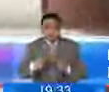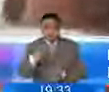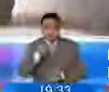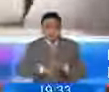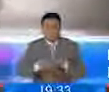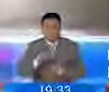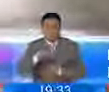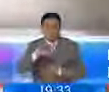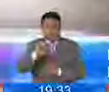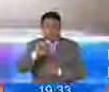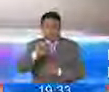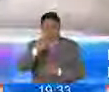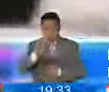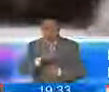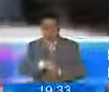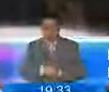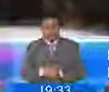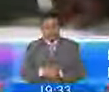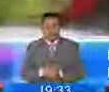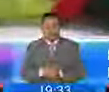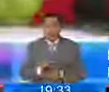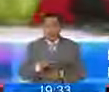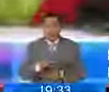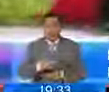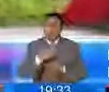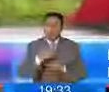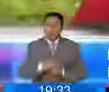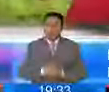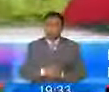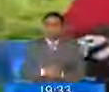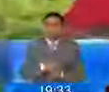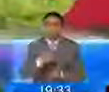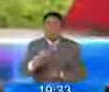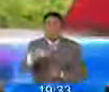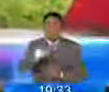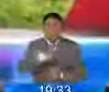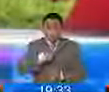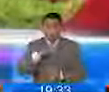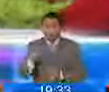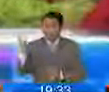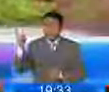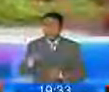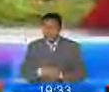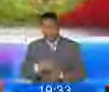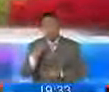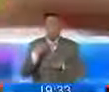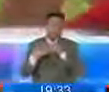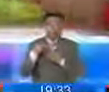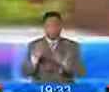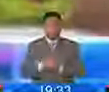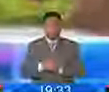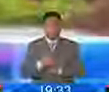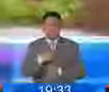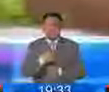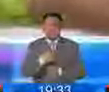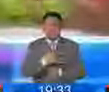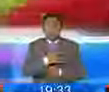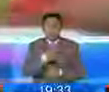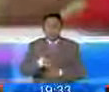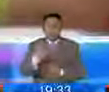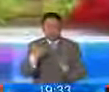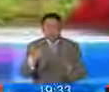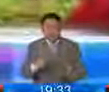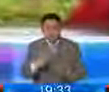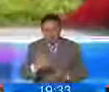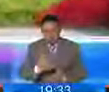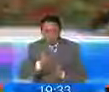Camila, montó en cólera. Yo le digo, ustedes me comen al cuento chino que arriba para yo no exponer lo que yo estoy con coraje, ya desde cuando estoy